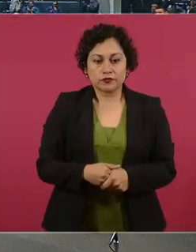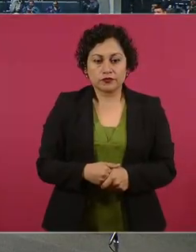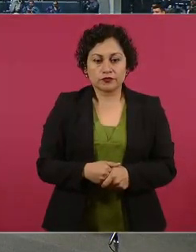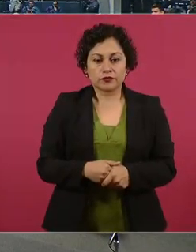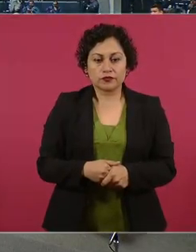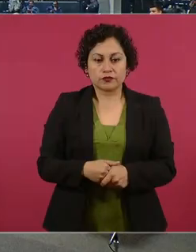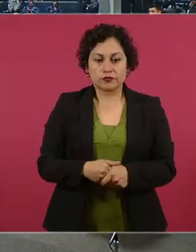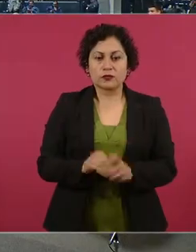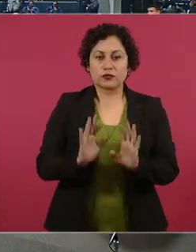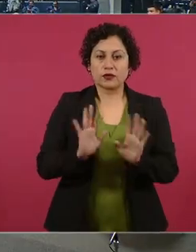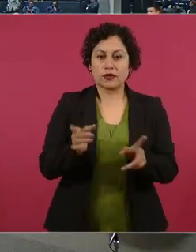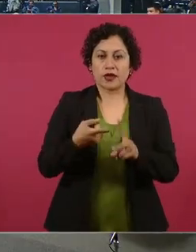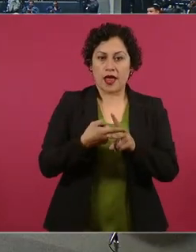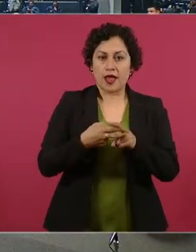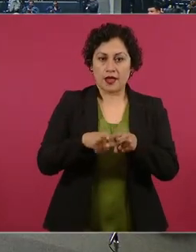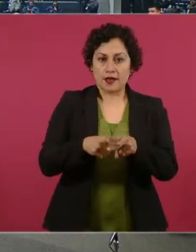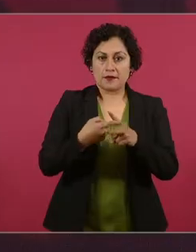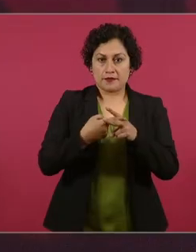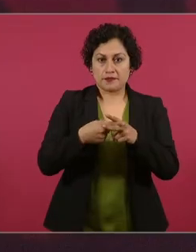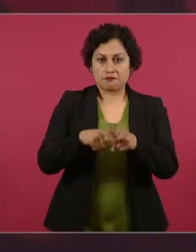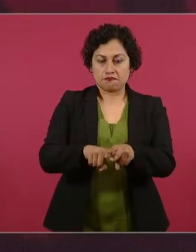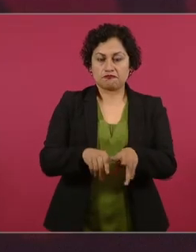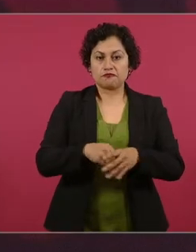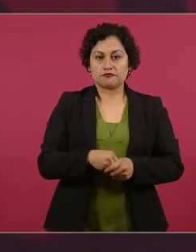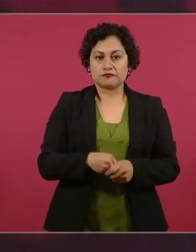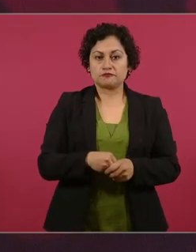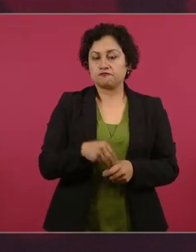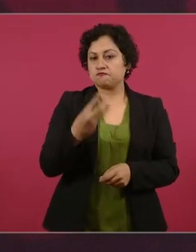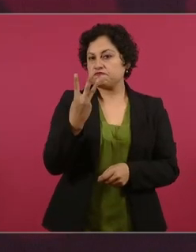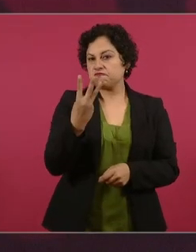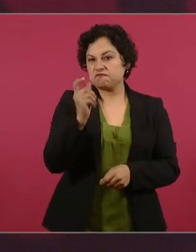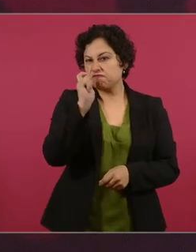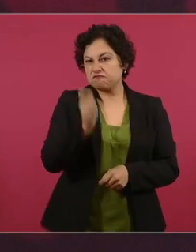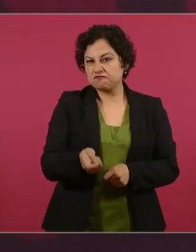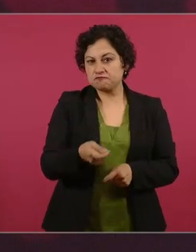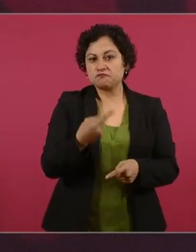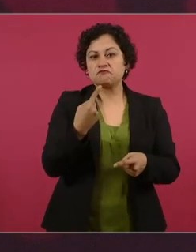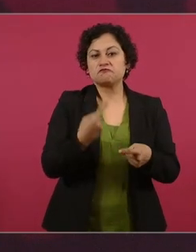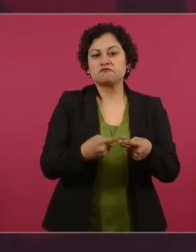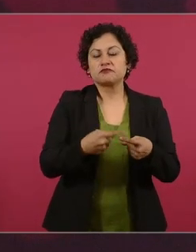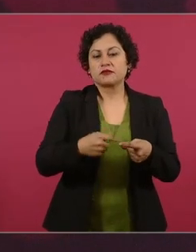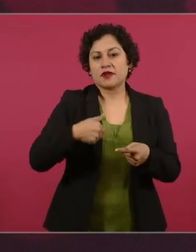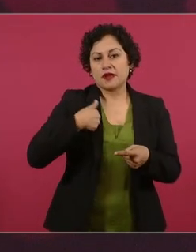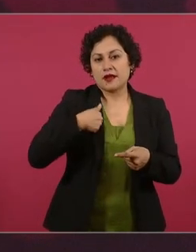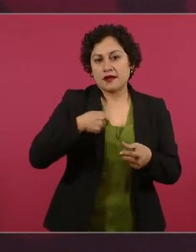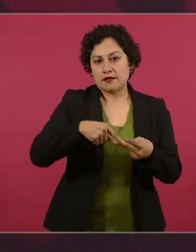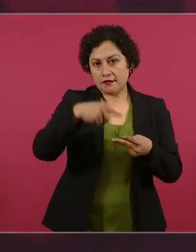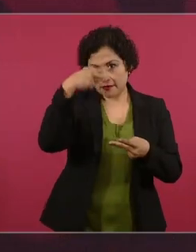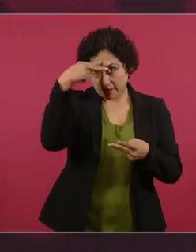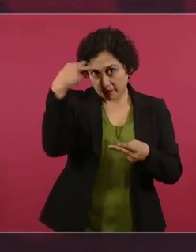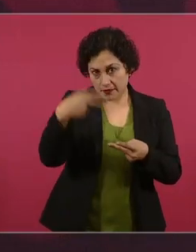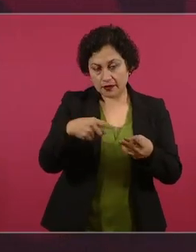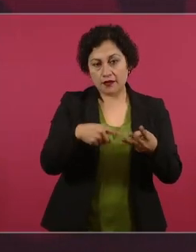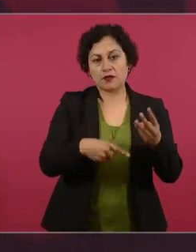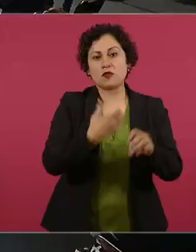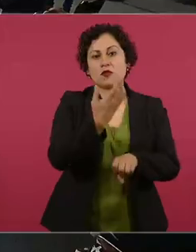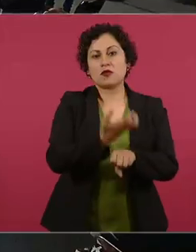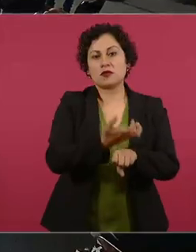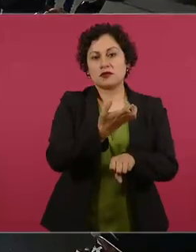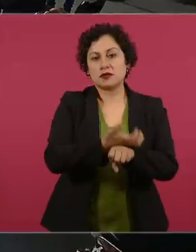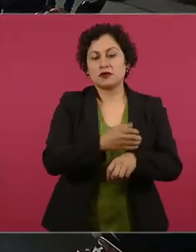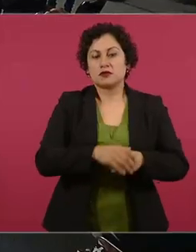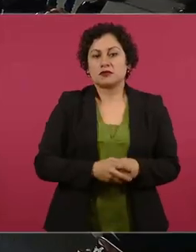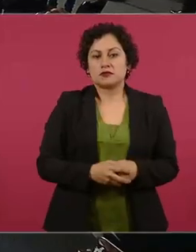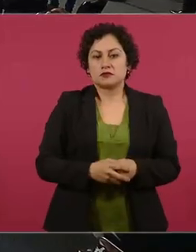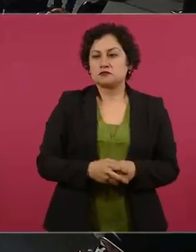Está empezando. Entonces es Canadá, México y Estados Unidos. ¿Usted estará